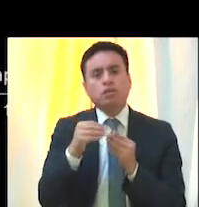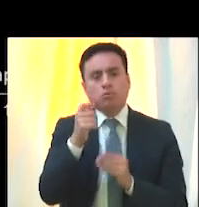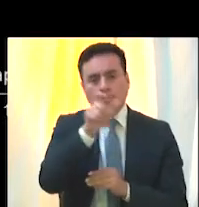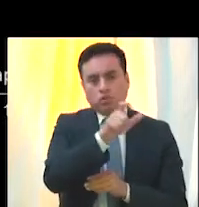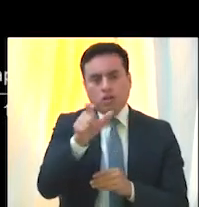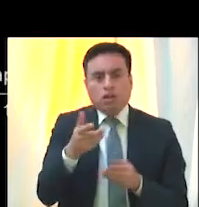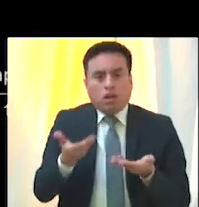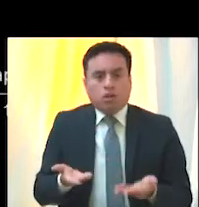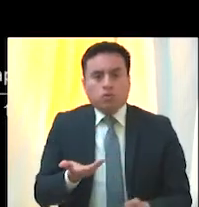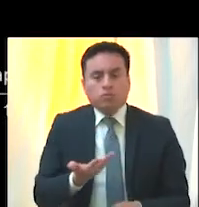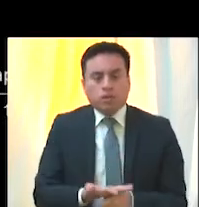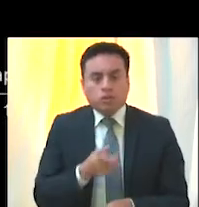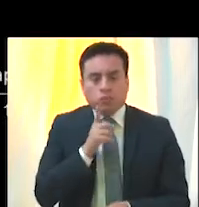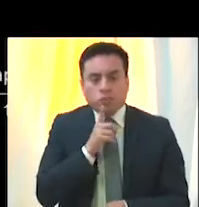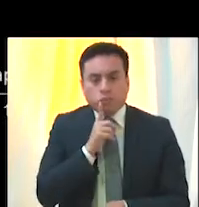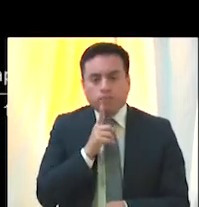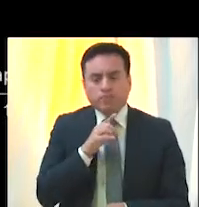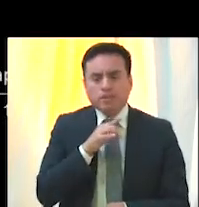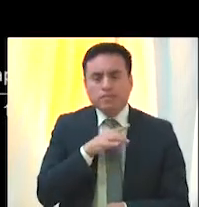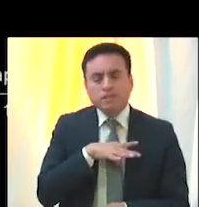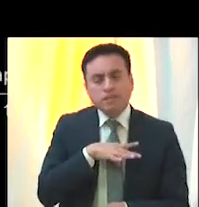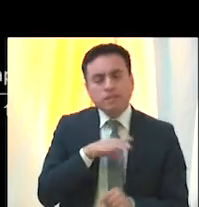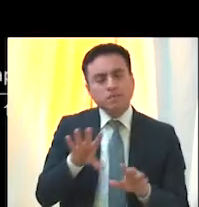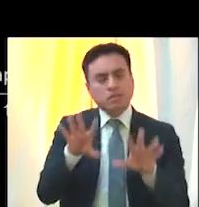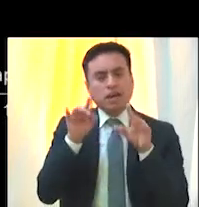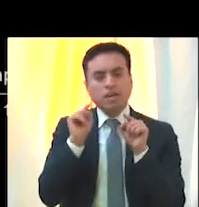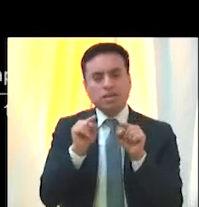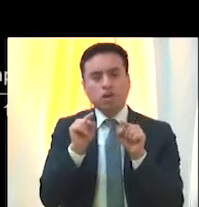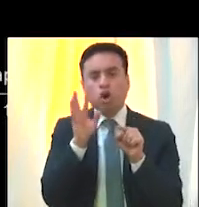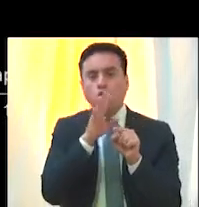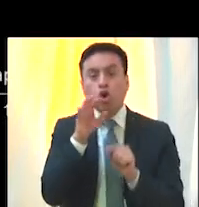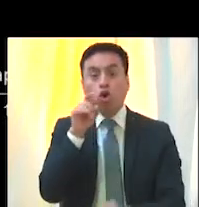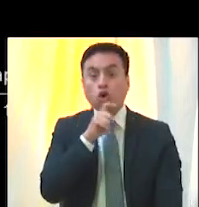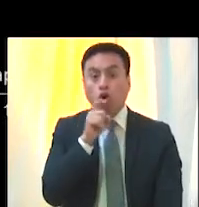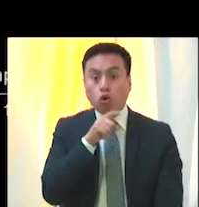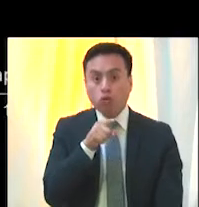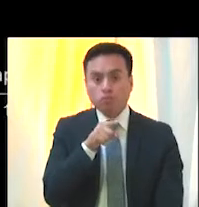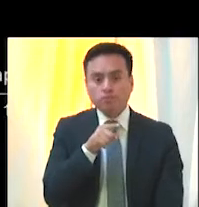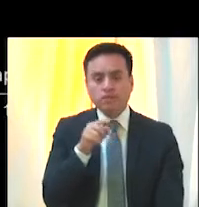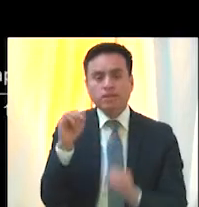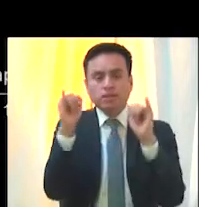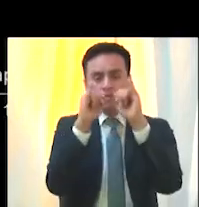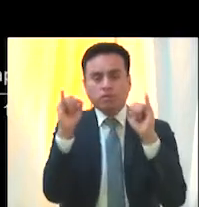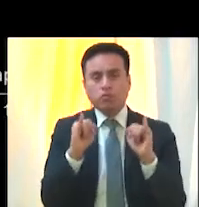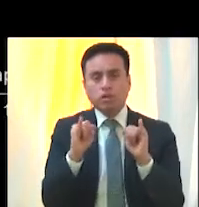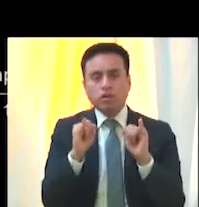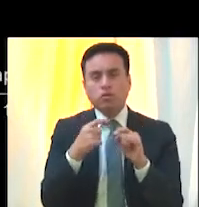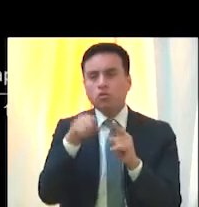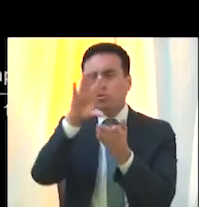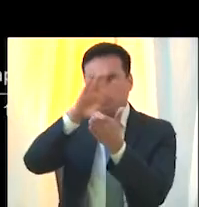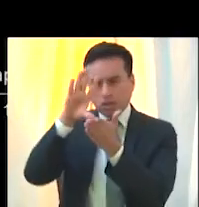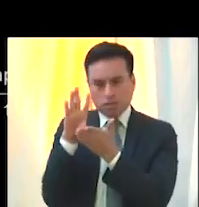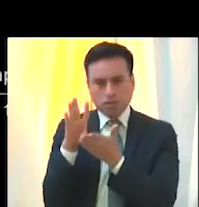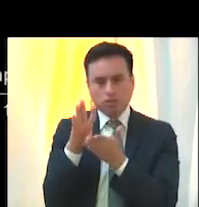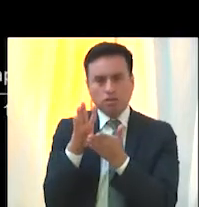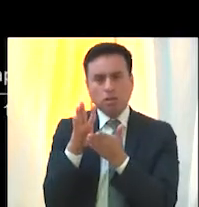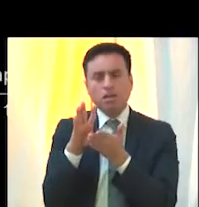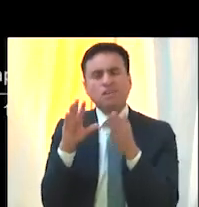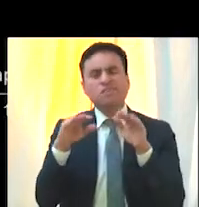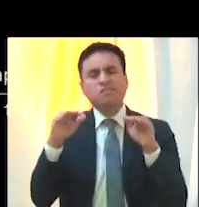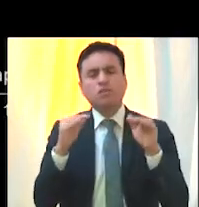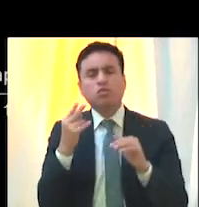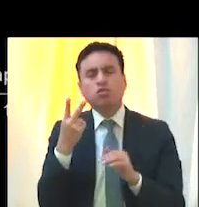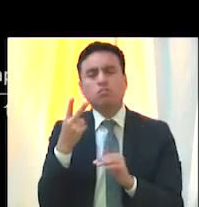tenemos actualmente. Ahora, Chile está destacado ahí y está con colores rojos. Las figuras para los otros países están hechas en base